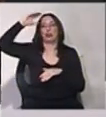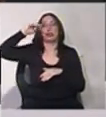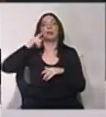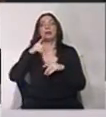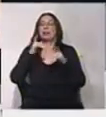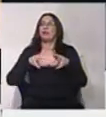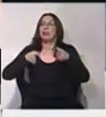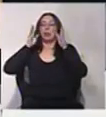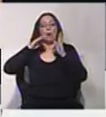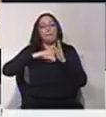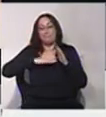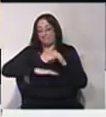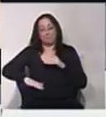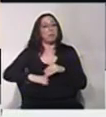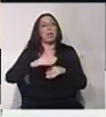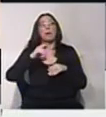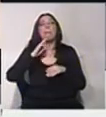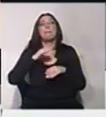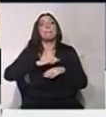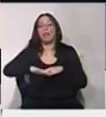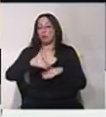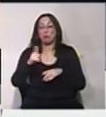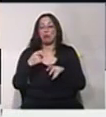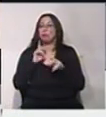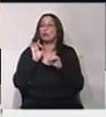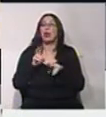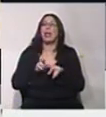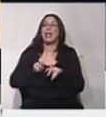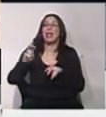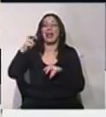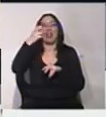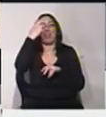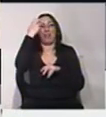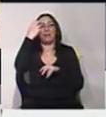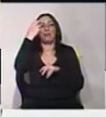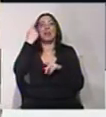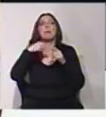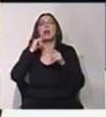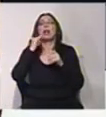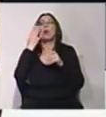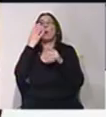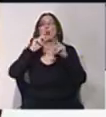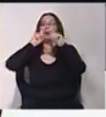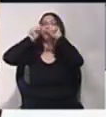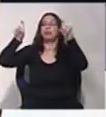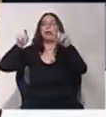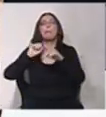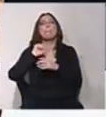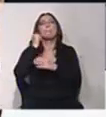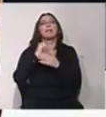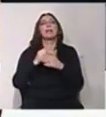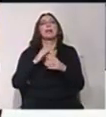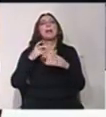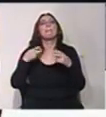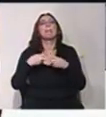grande y en la planta baja no hay nada. Lo único que hay es una escalera, ¿sí?, para los pisos superiores, pero sí hay 4 leyendas grabadas en mármol, ¿sí? Uh-huh.